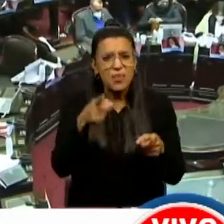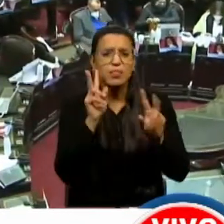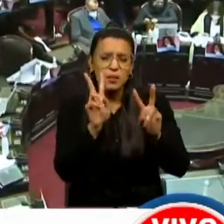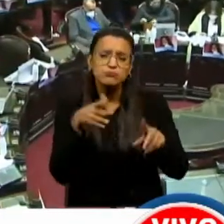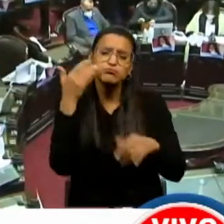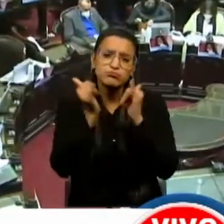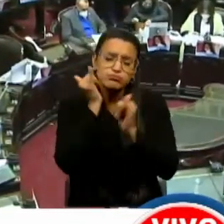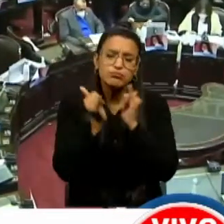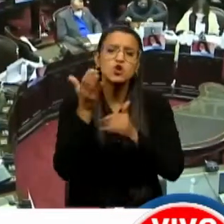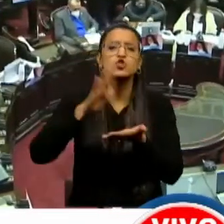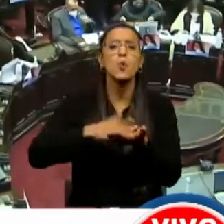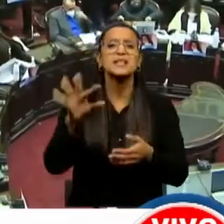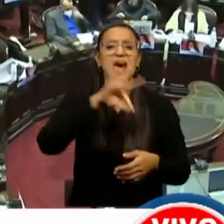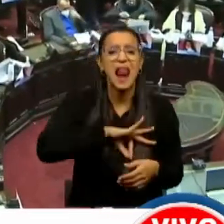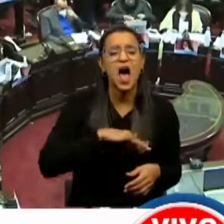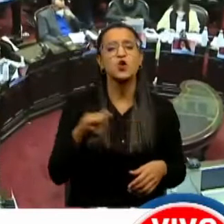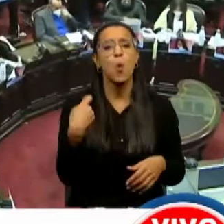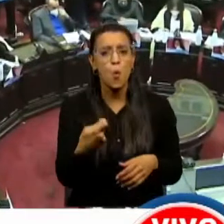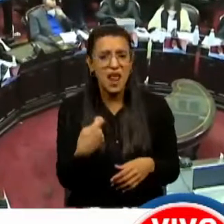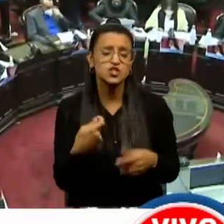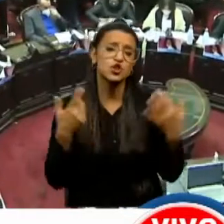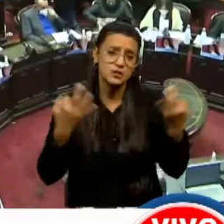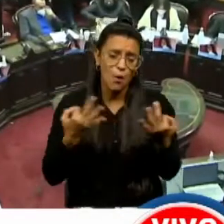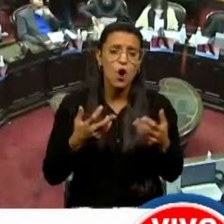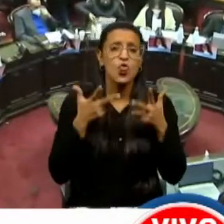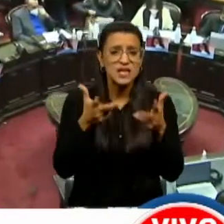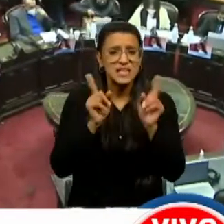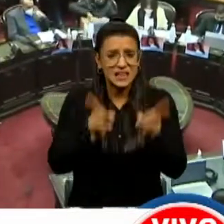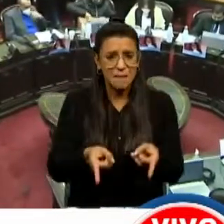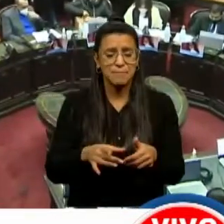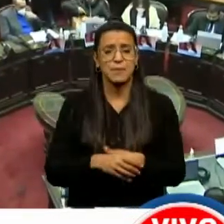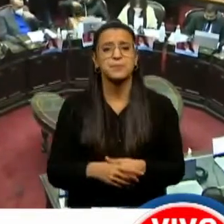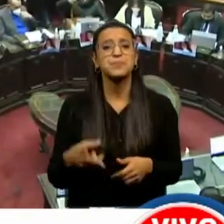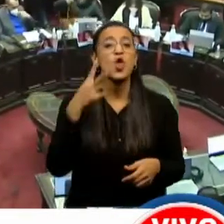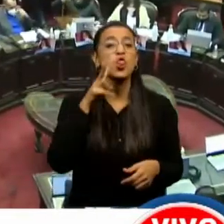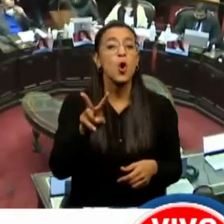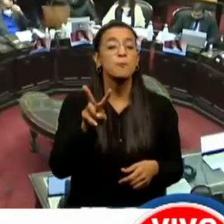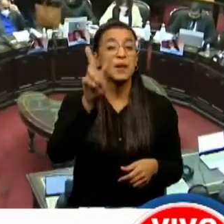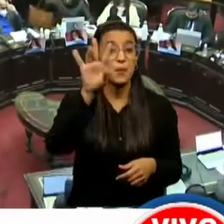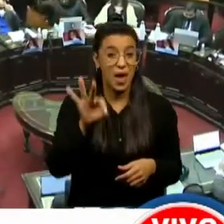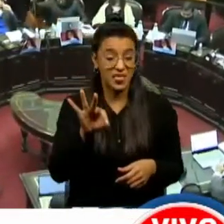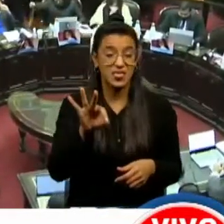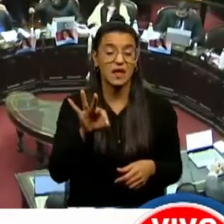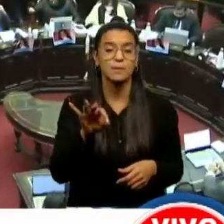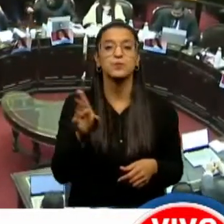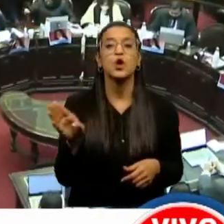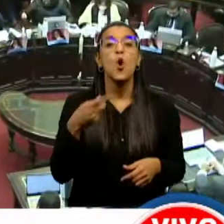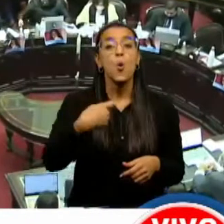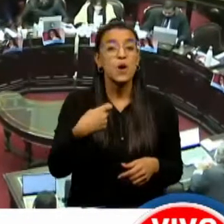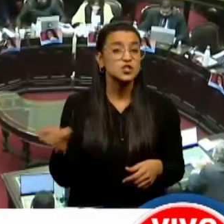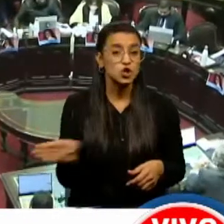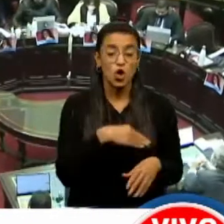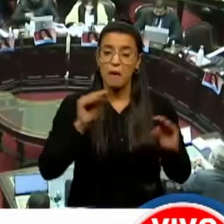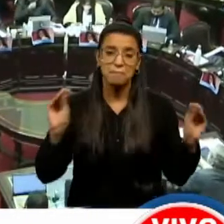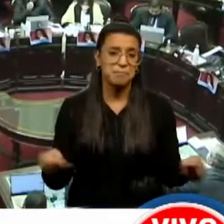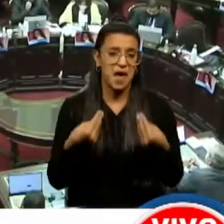algunas referencias a los salarios y las jubilaciones, y vale la pena decir que en el 2020 todas las jubilaciones